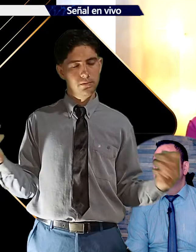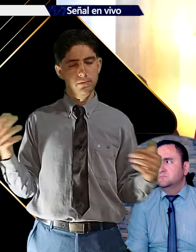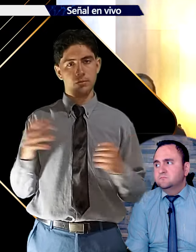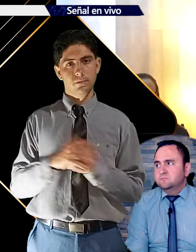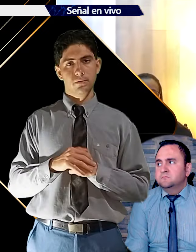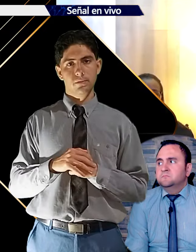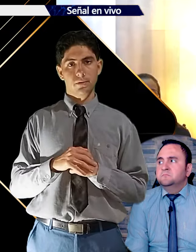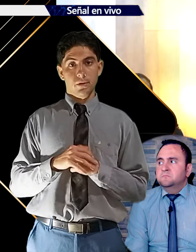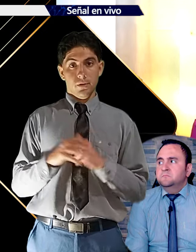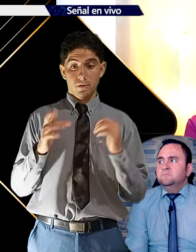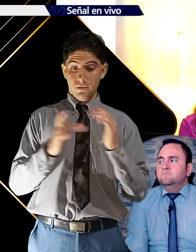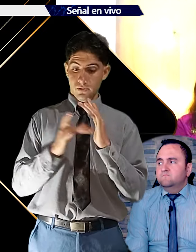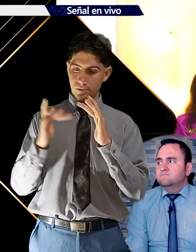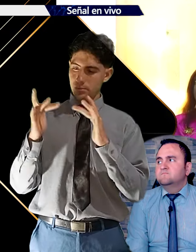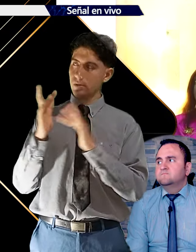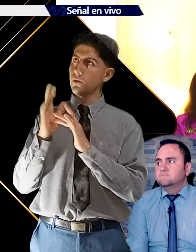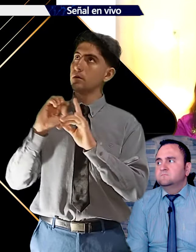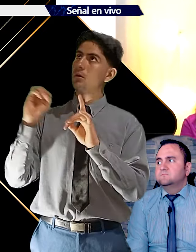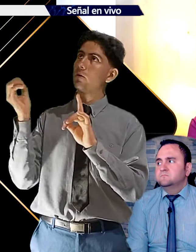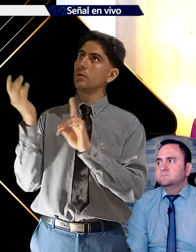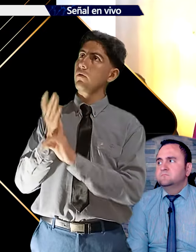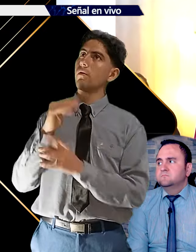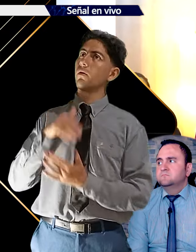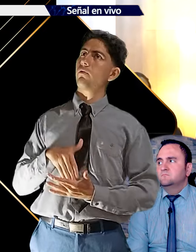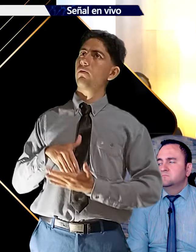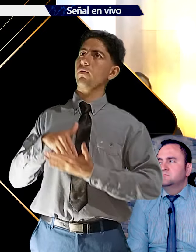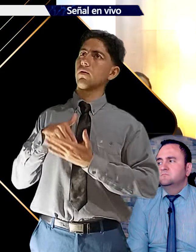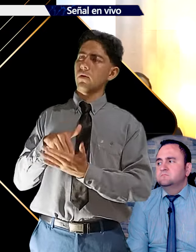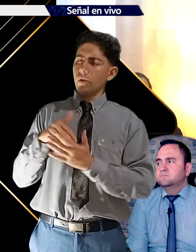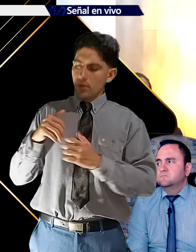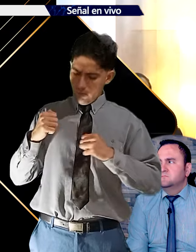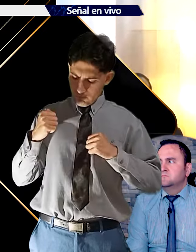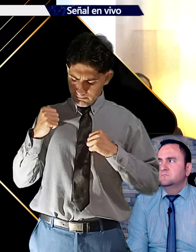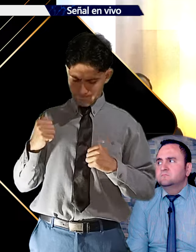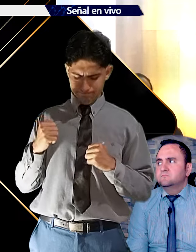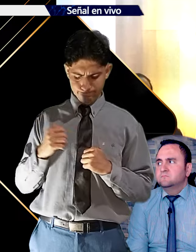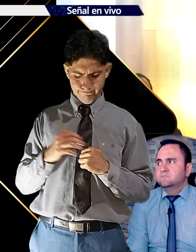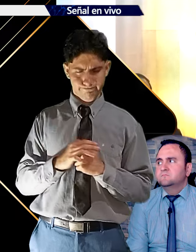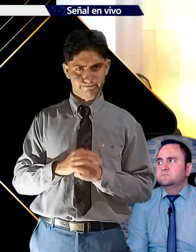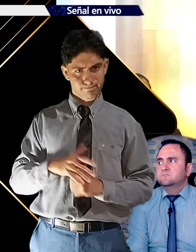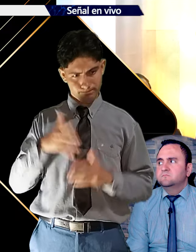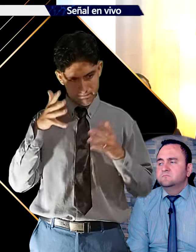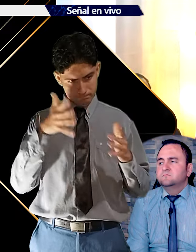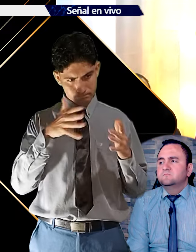recuerde que usted tiene al varón experimentado en dolores.